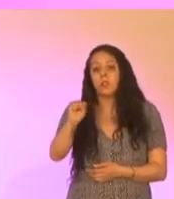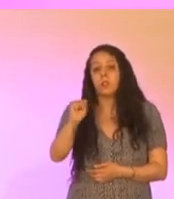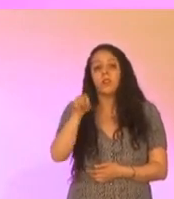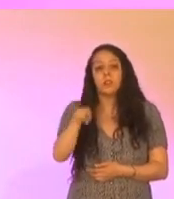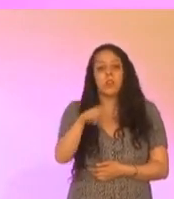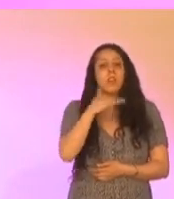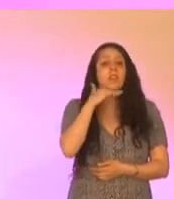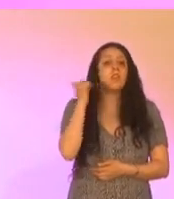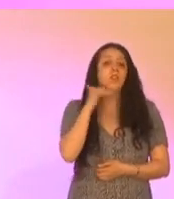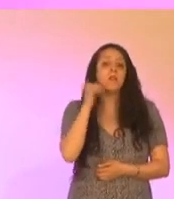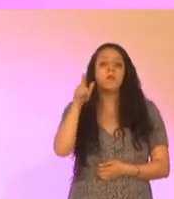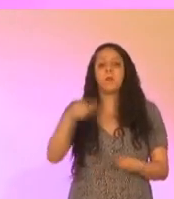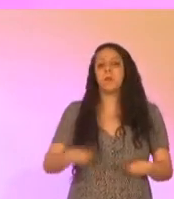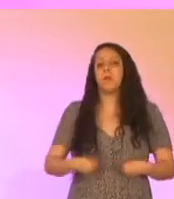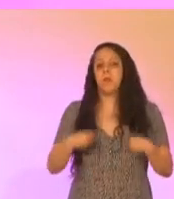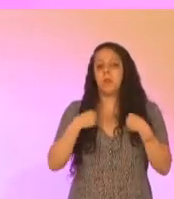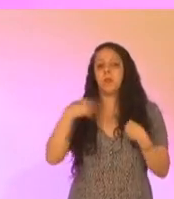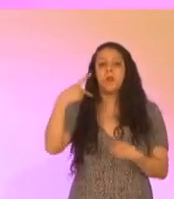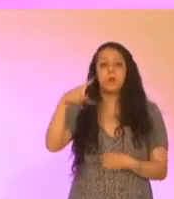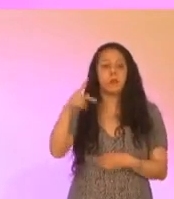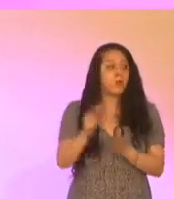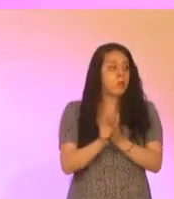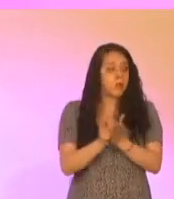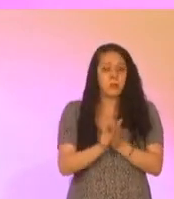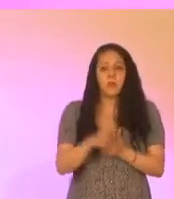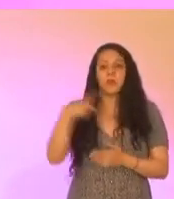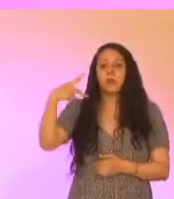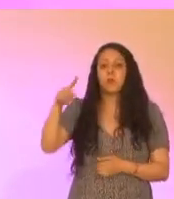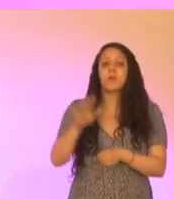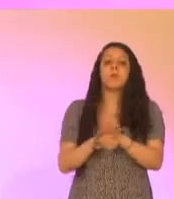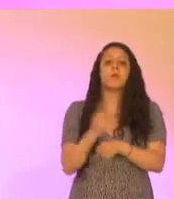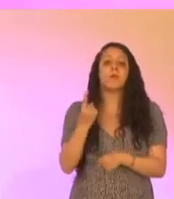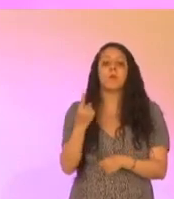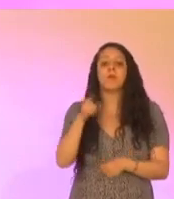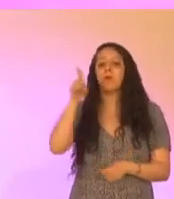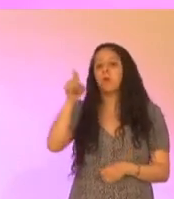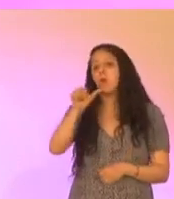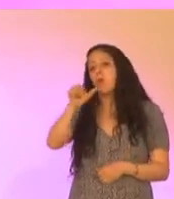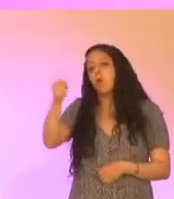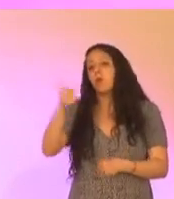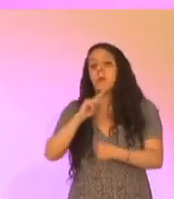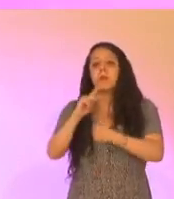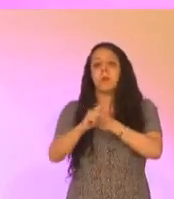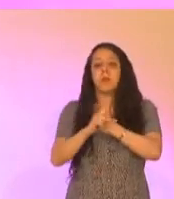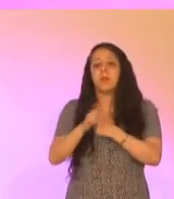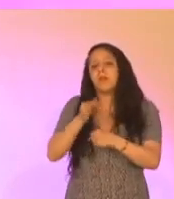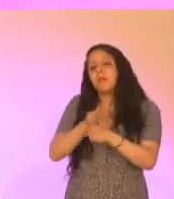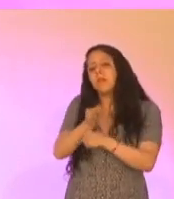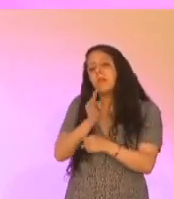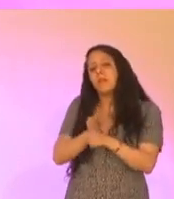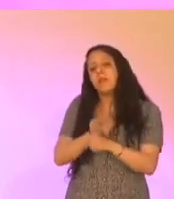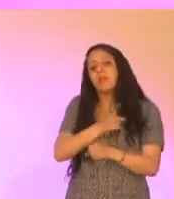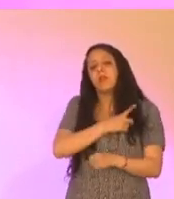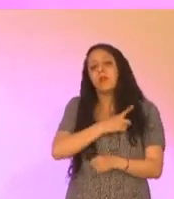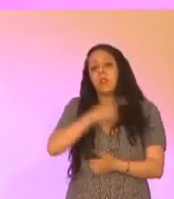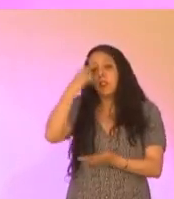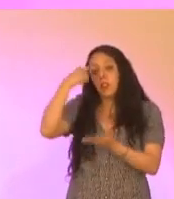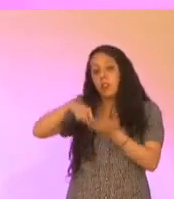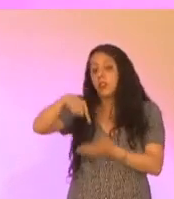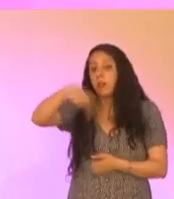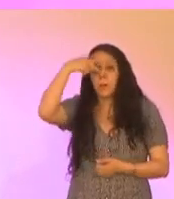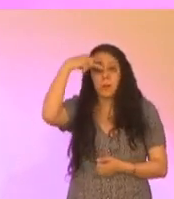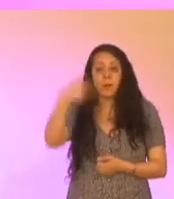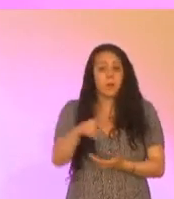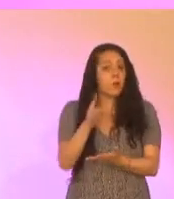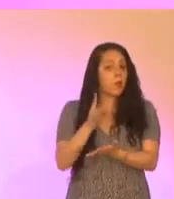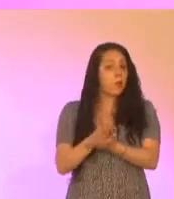valioso porque también documenta el humor en otros países luego los mexicanos tendemos a pensar que somos los únicos chistosos y somos los más